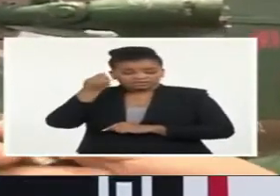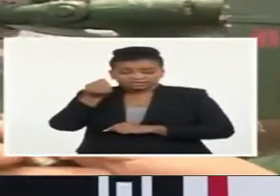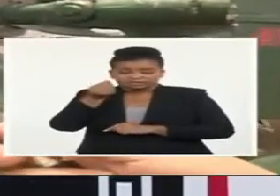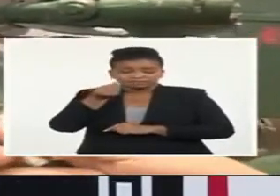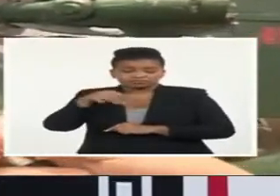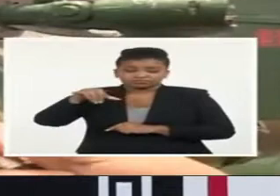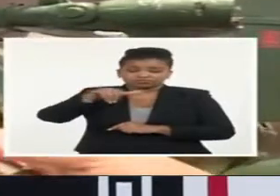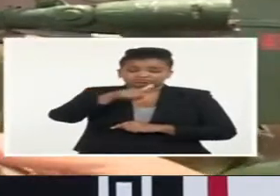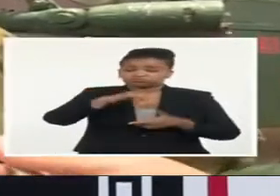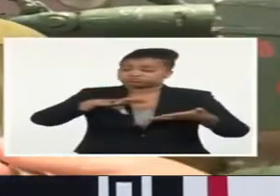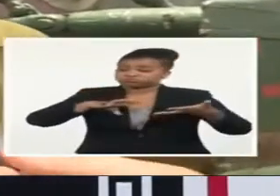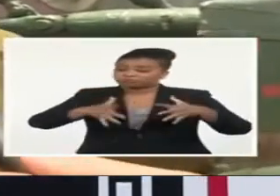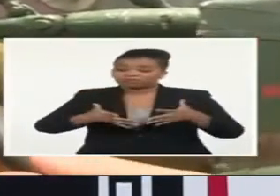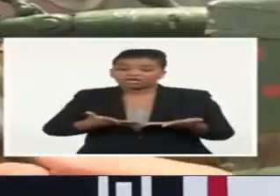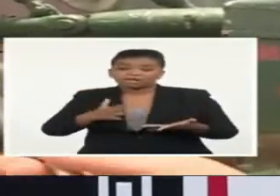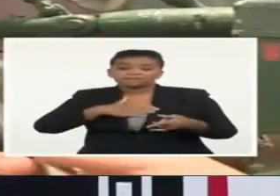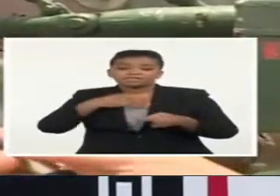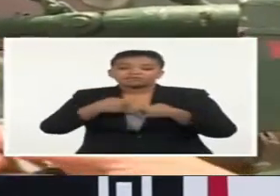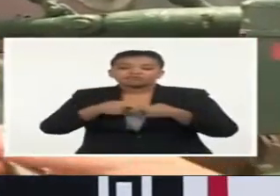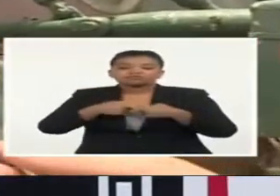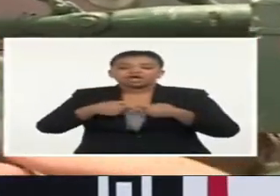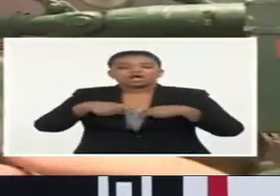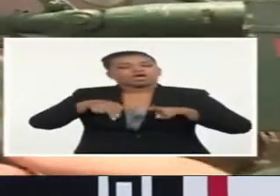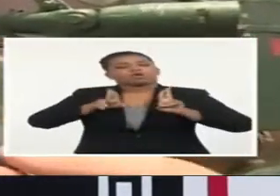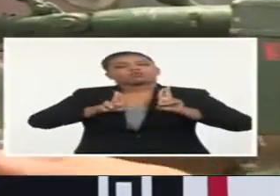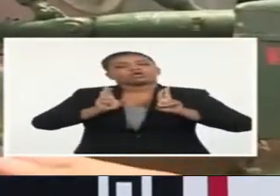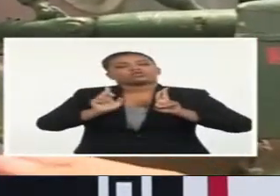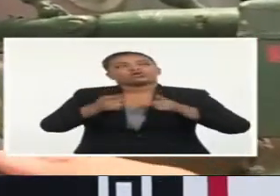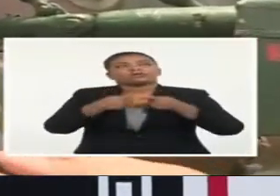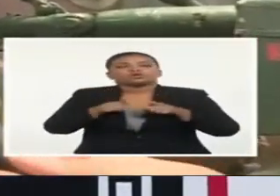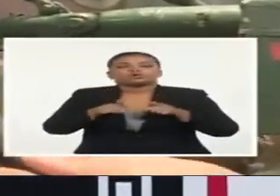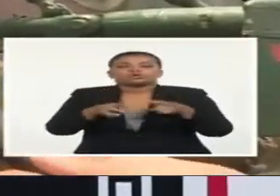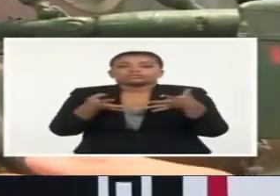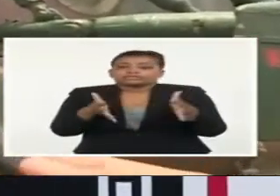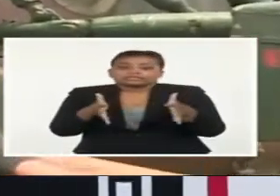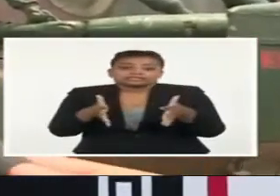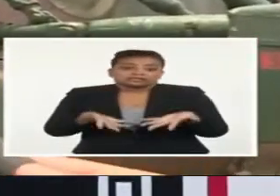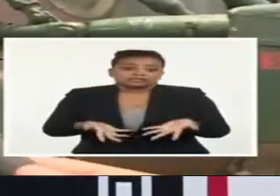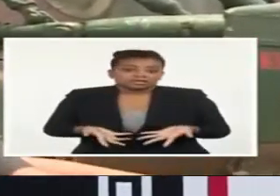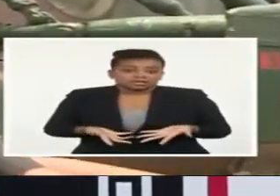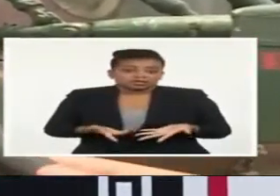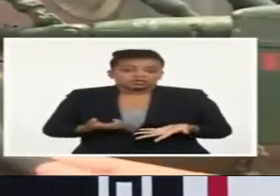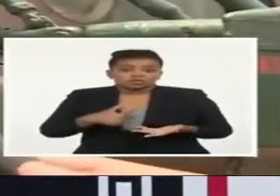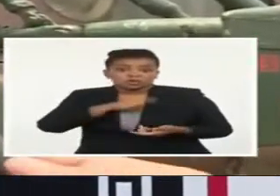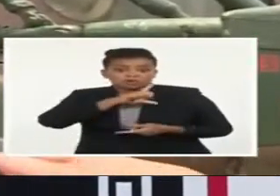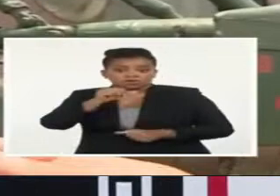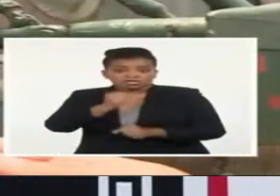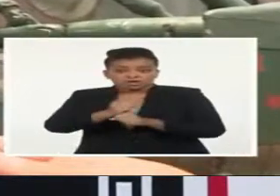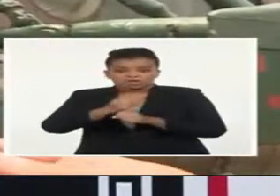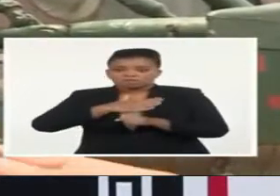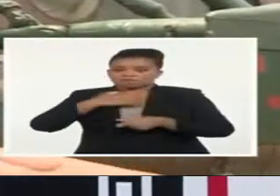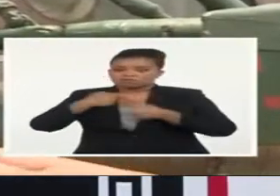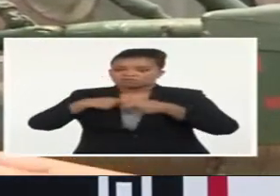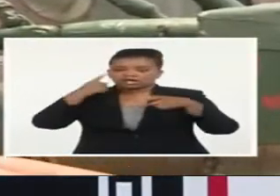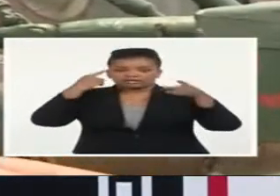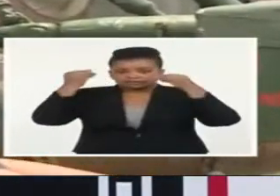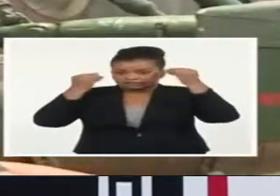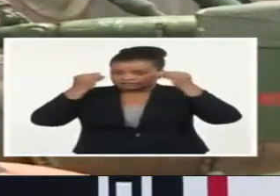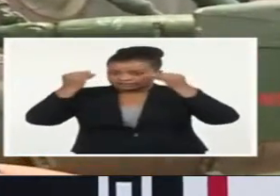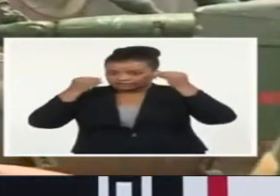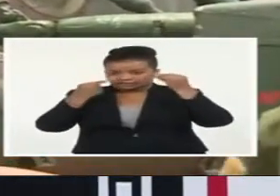espuma, de las cuales ustedes no tenían. Y esto es muy